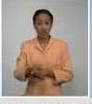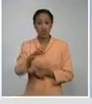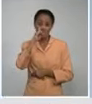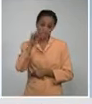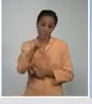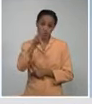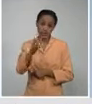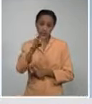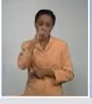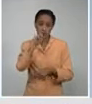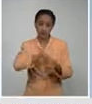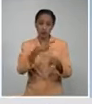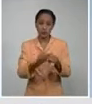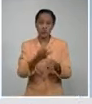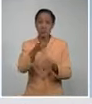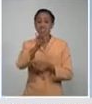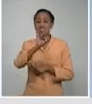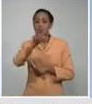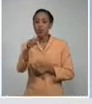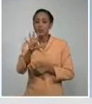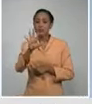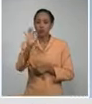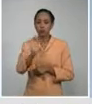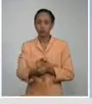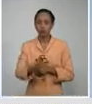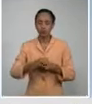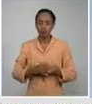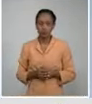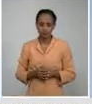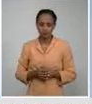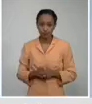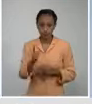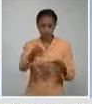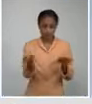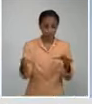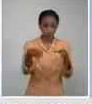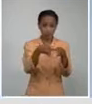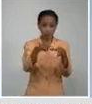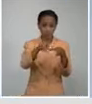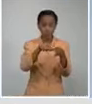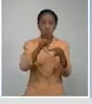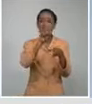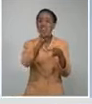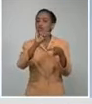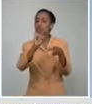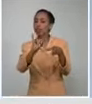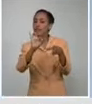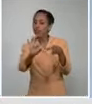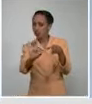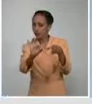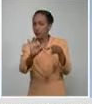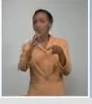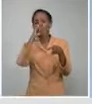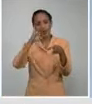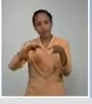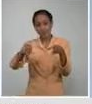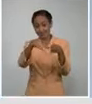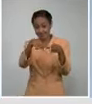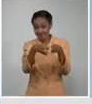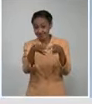un 17,5%. De ellos 168 en edades pediátricas,